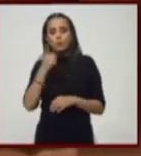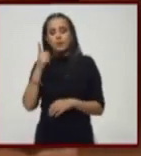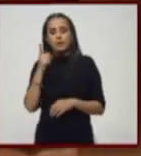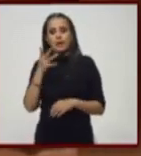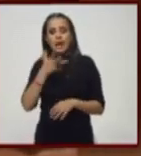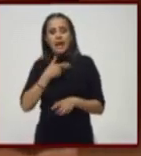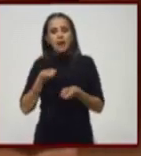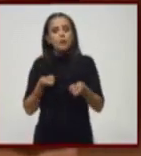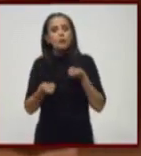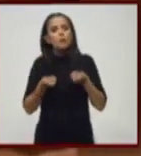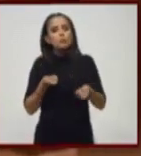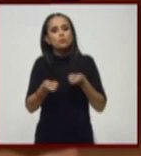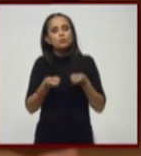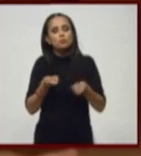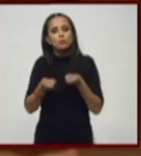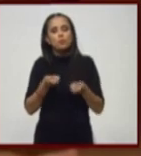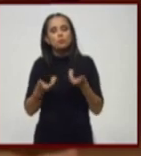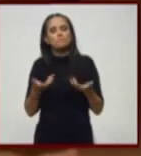un